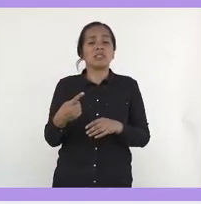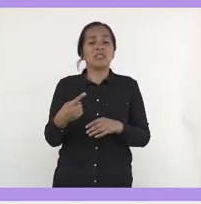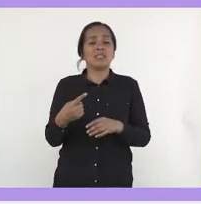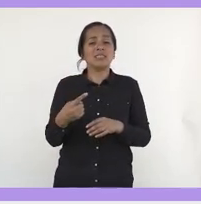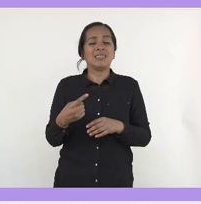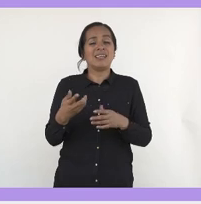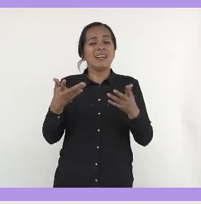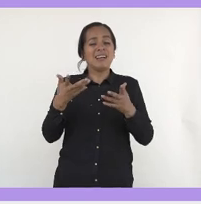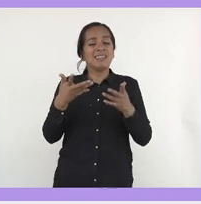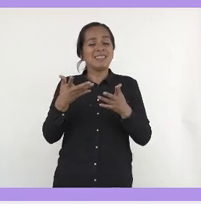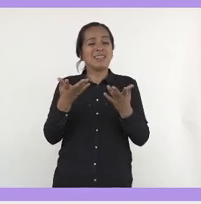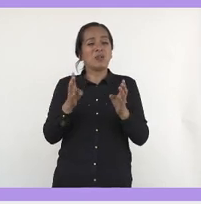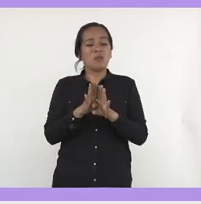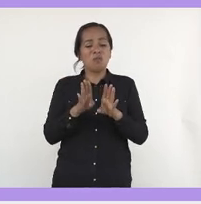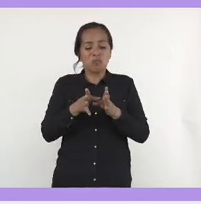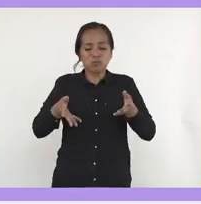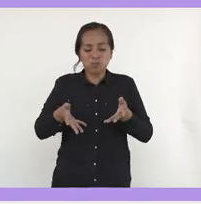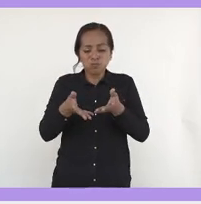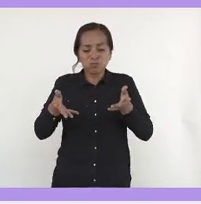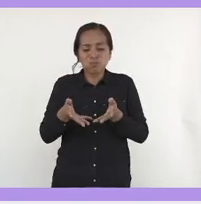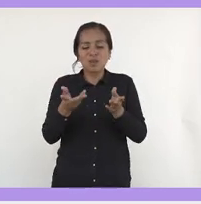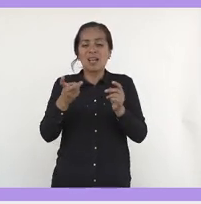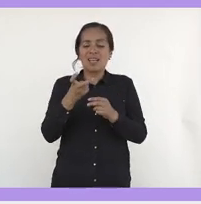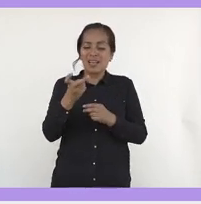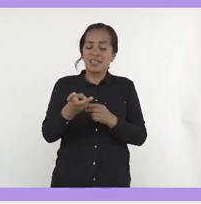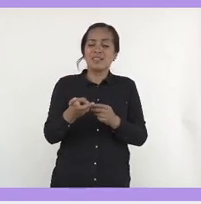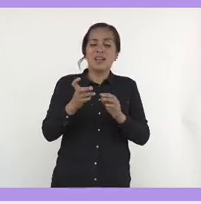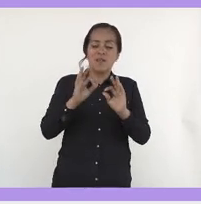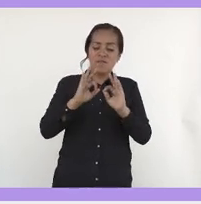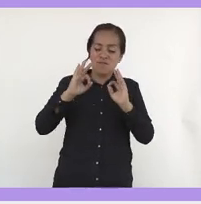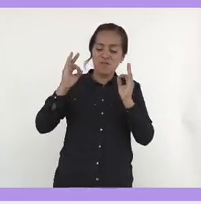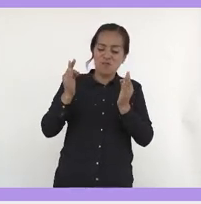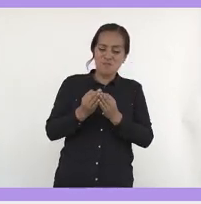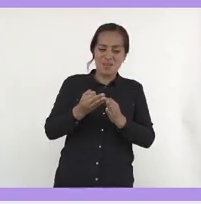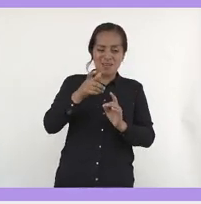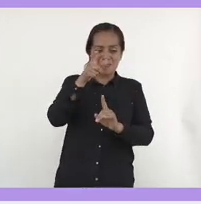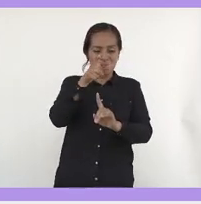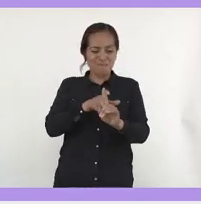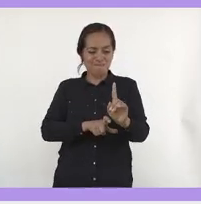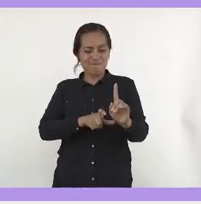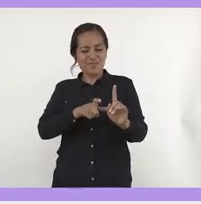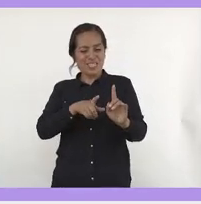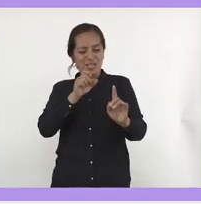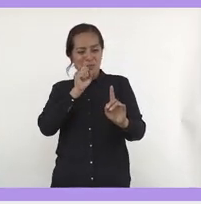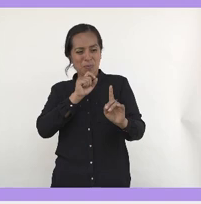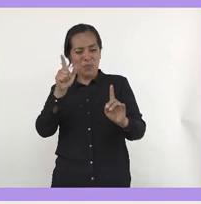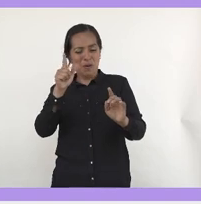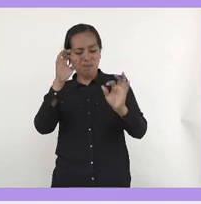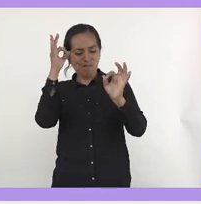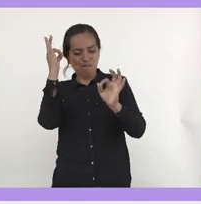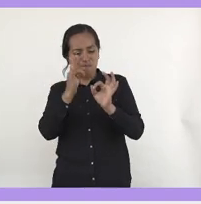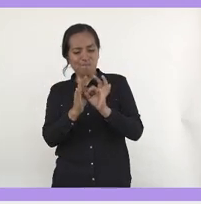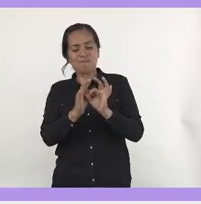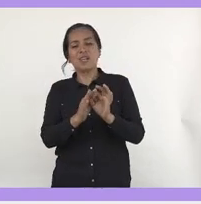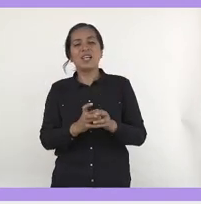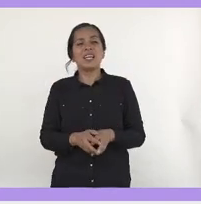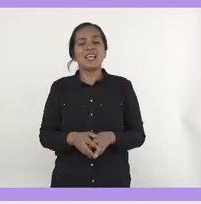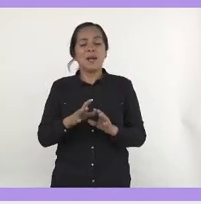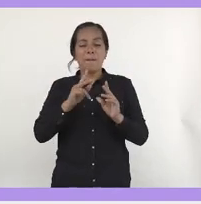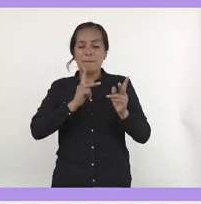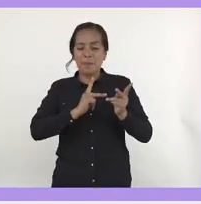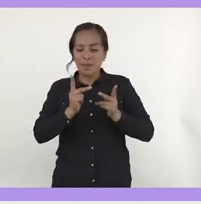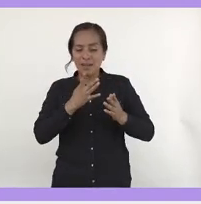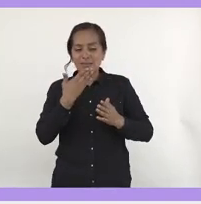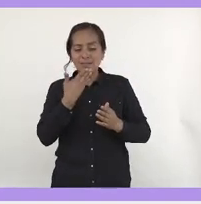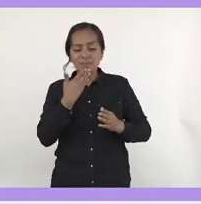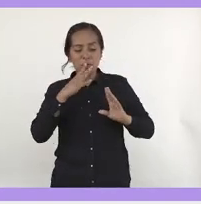hacer la escultura No ayudar a que esa escultura quede de museo no Entonces es parte de